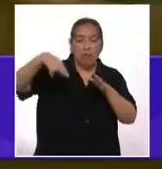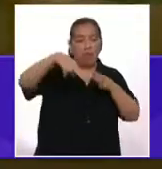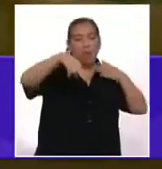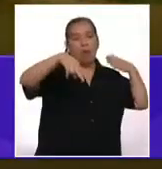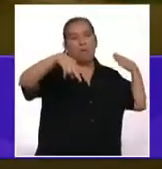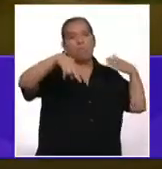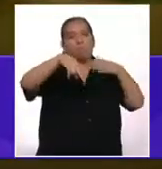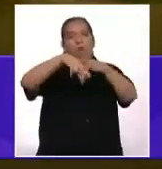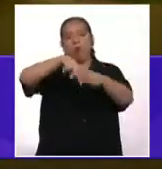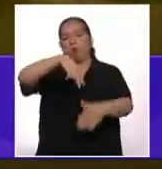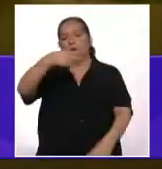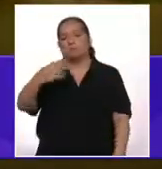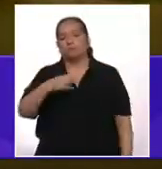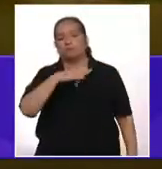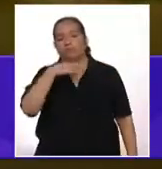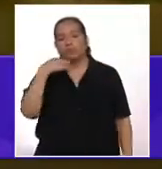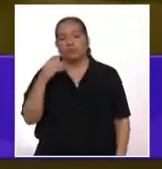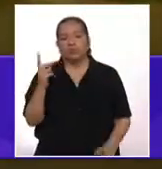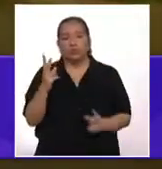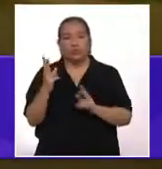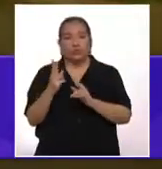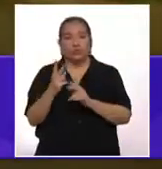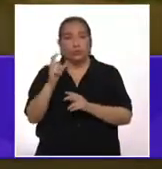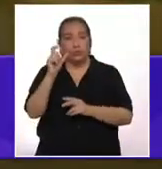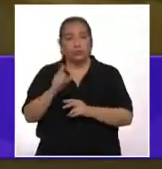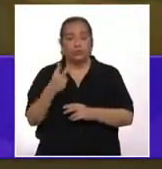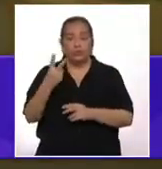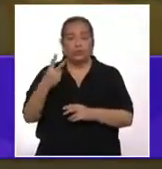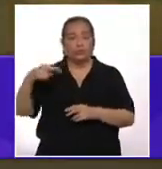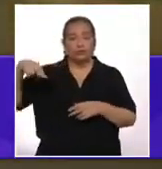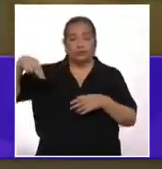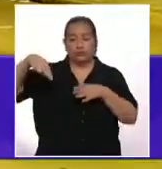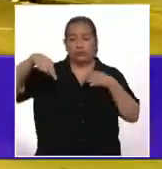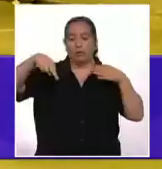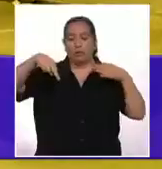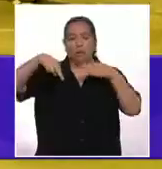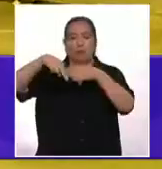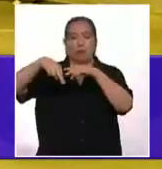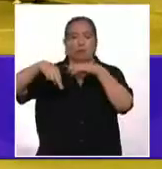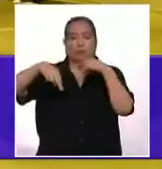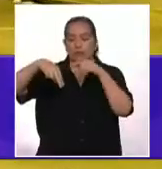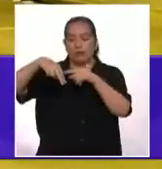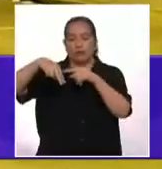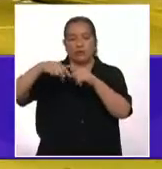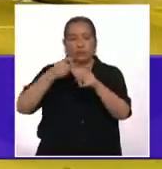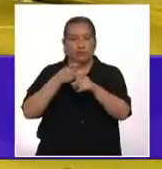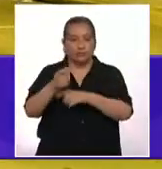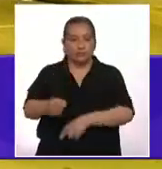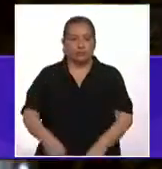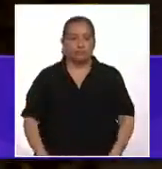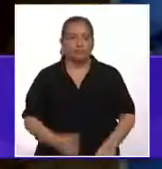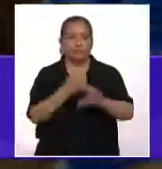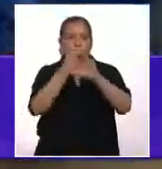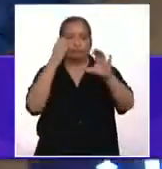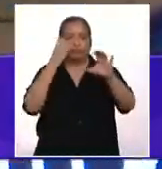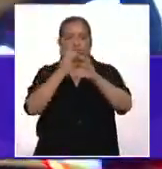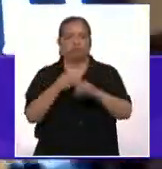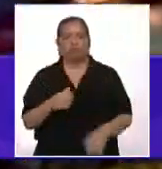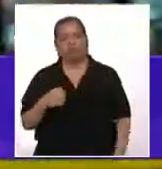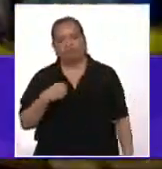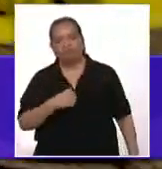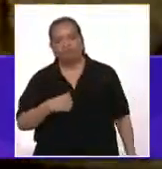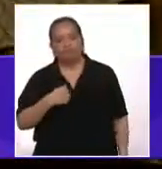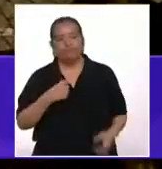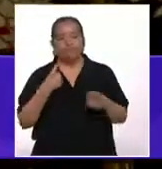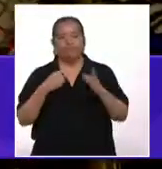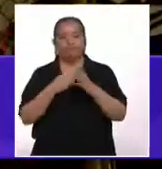un joven y dejó herida a su compañera, luego de que ambos fueran atropellados por un bus de transporte público. El accidente se